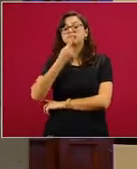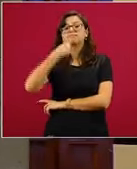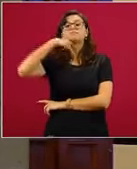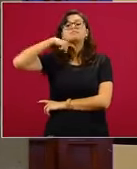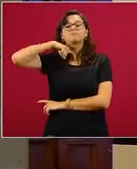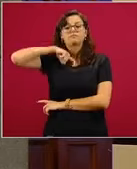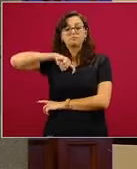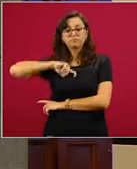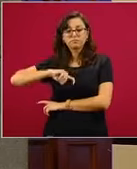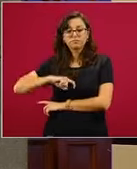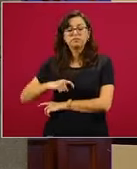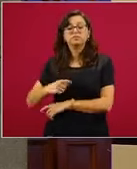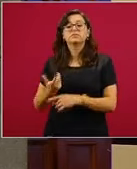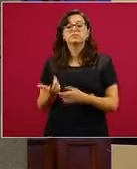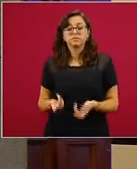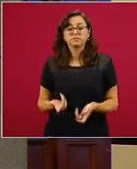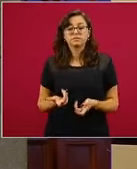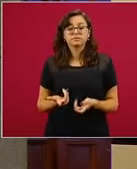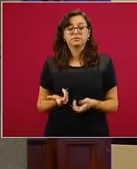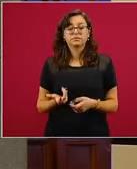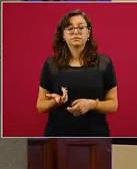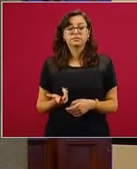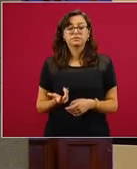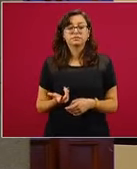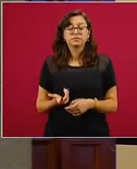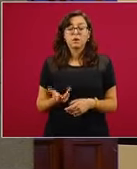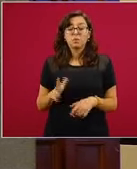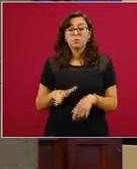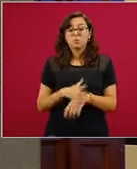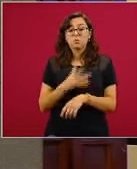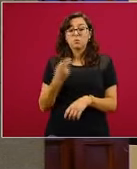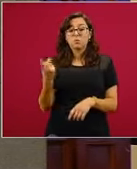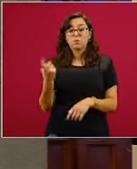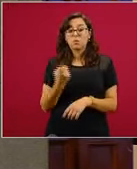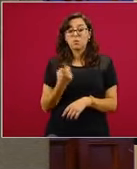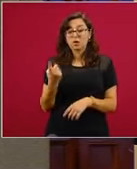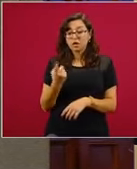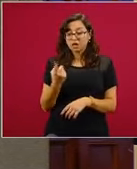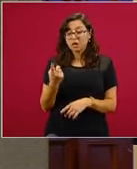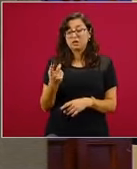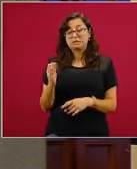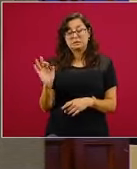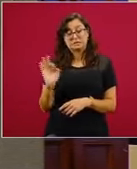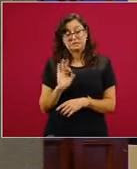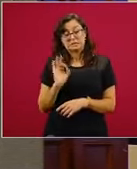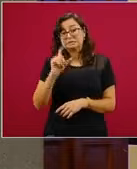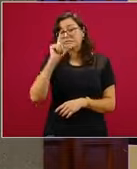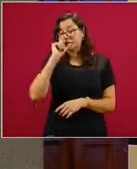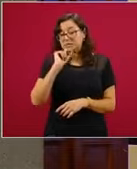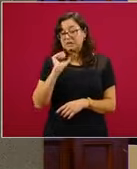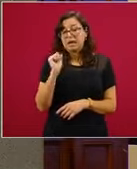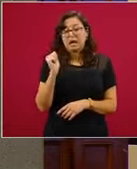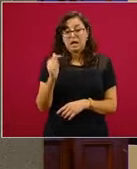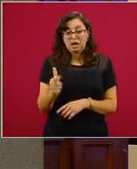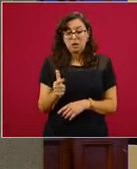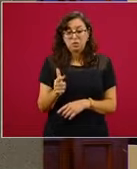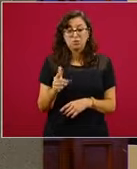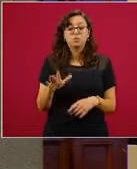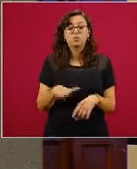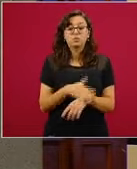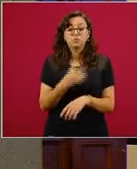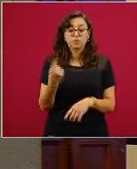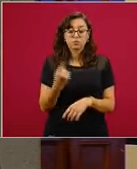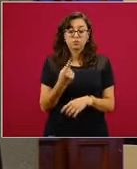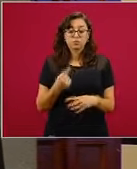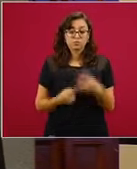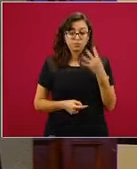tener, que aquí también me voy a detener un poco. Es tan noble estos medicamentos que a pesar de que son 4